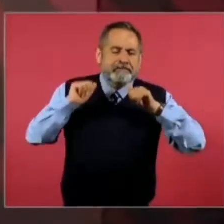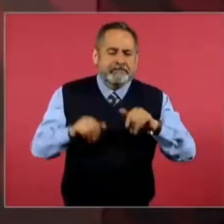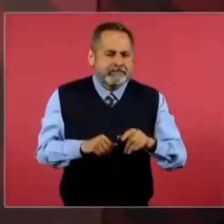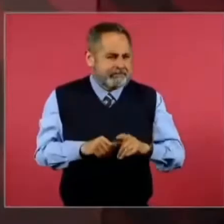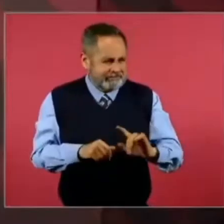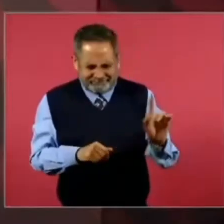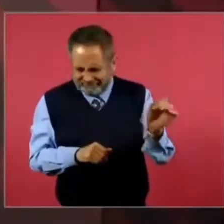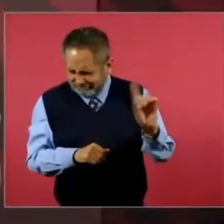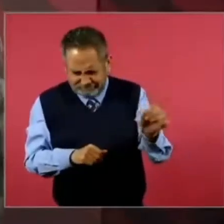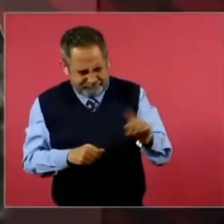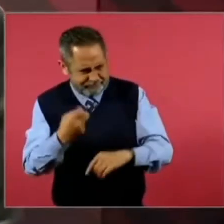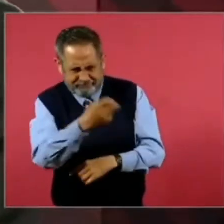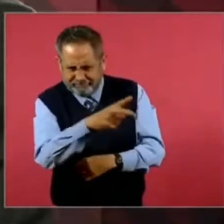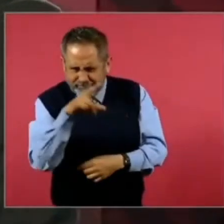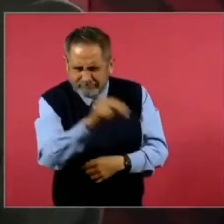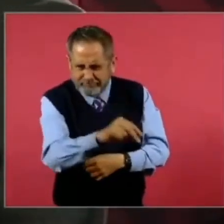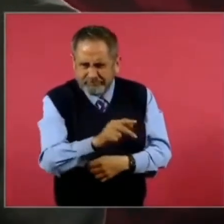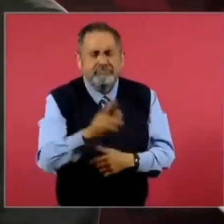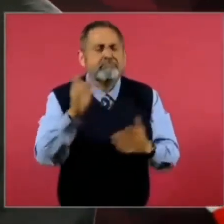No.